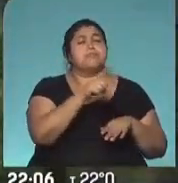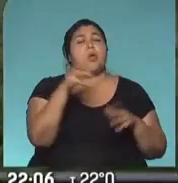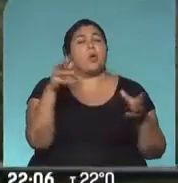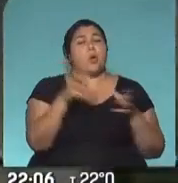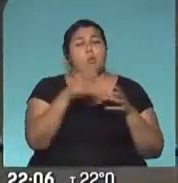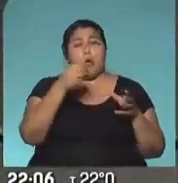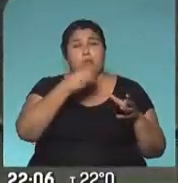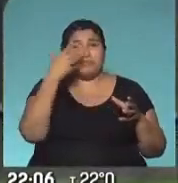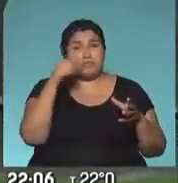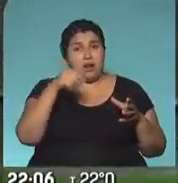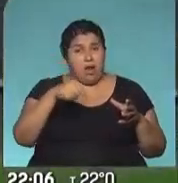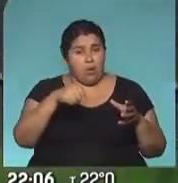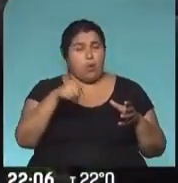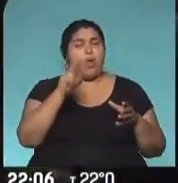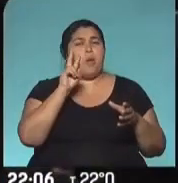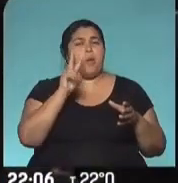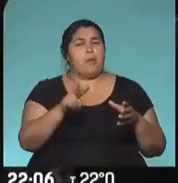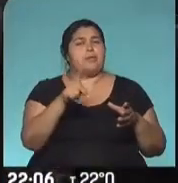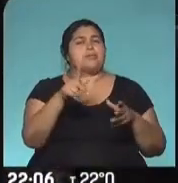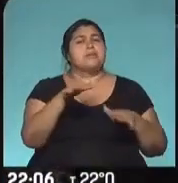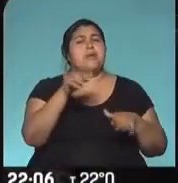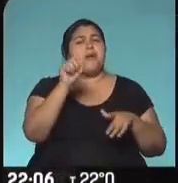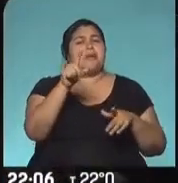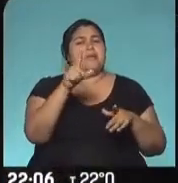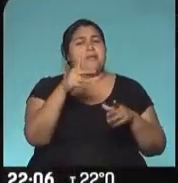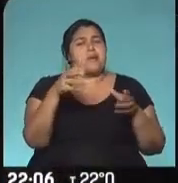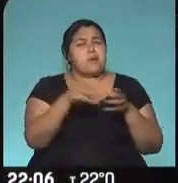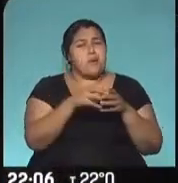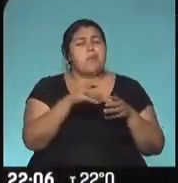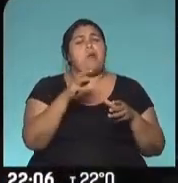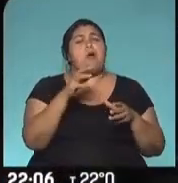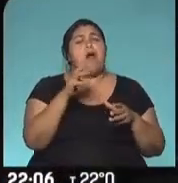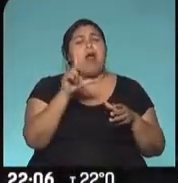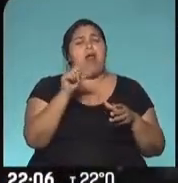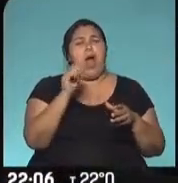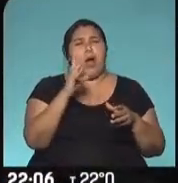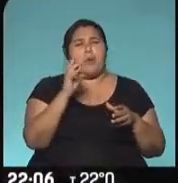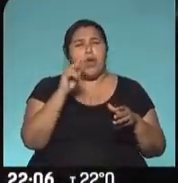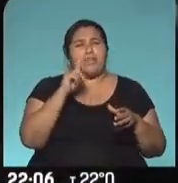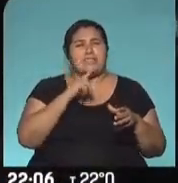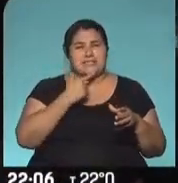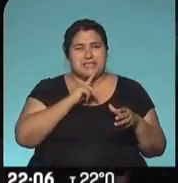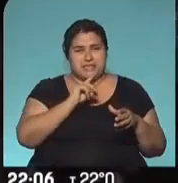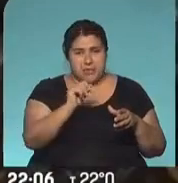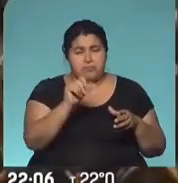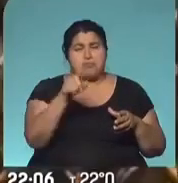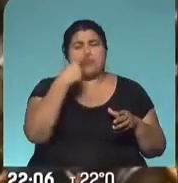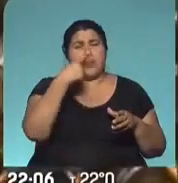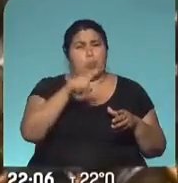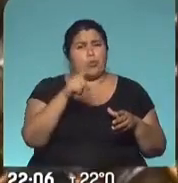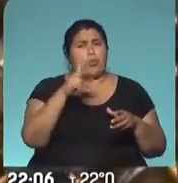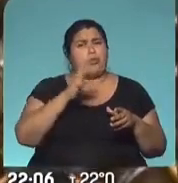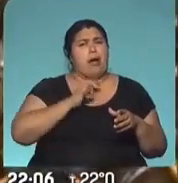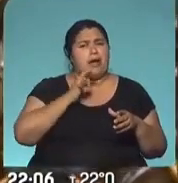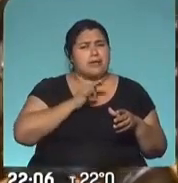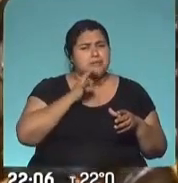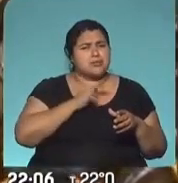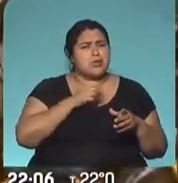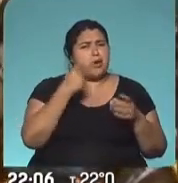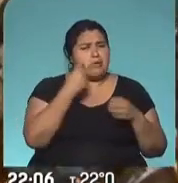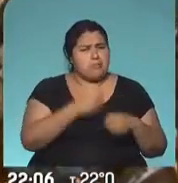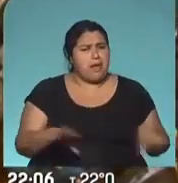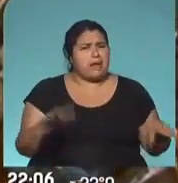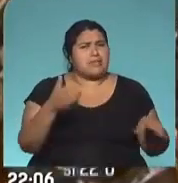da, lógicamente, a expensas del Partido Laborista, que sufrió una durísima derrota, la peor de las últimas 4 décadas, con la pérdida de